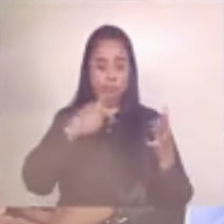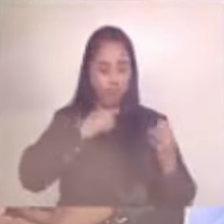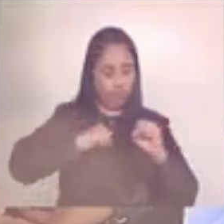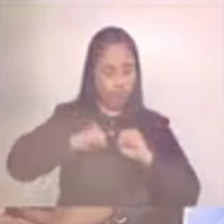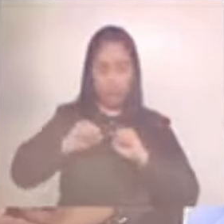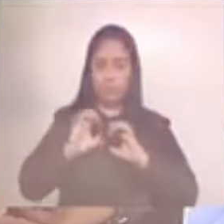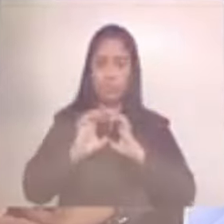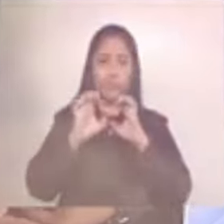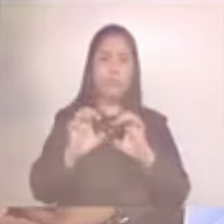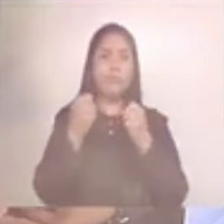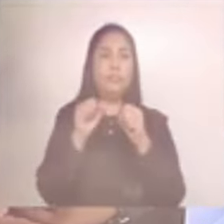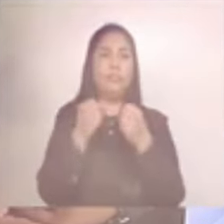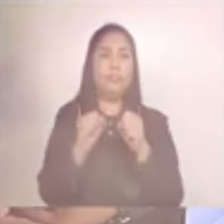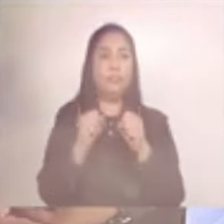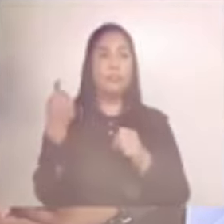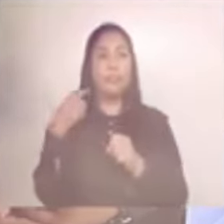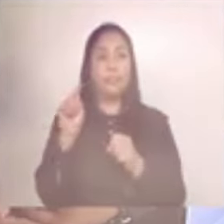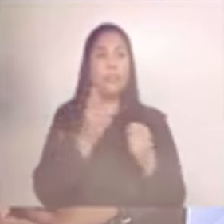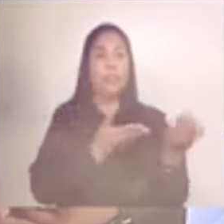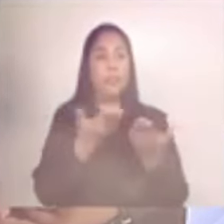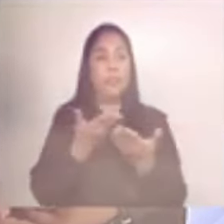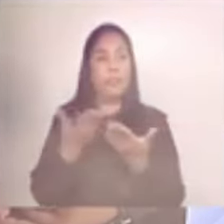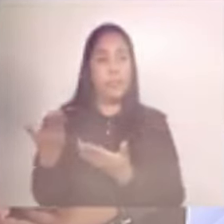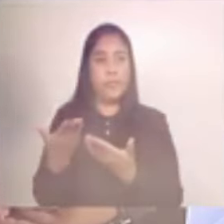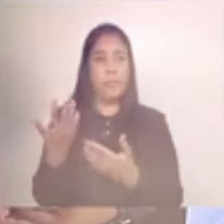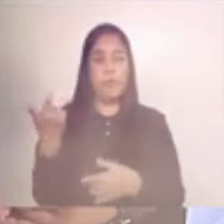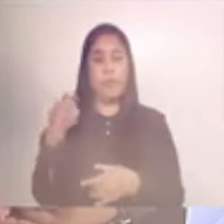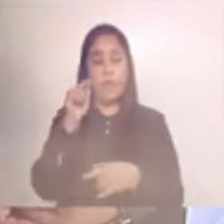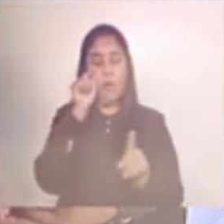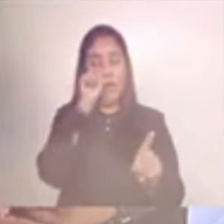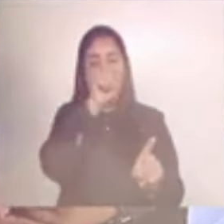está haciendo para poder atender a esos